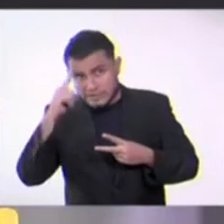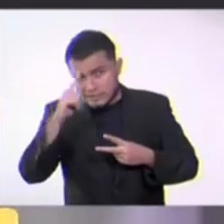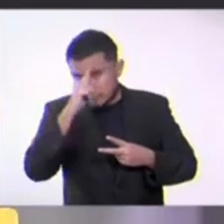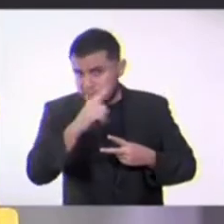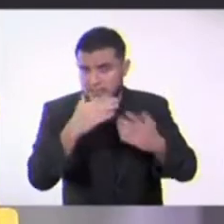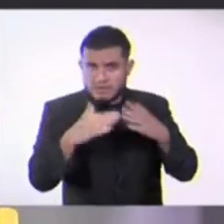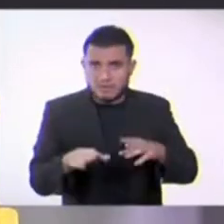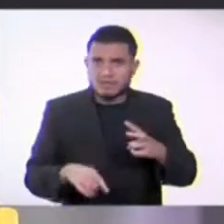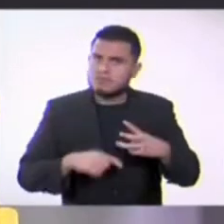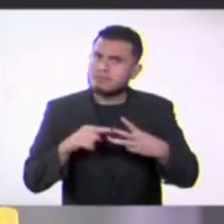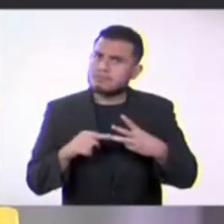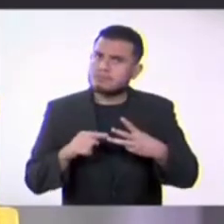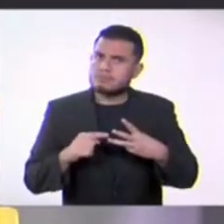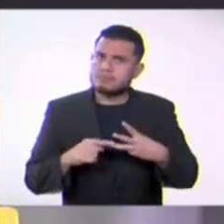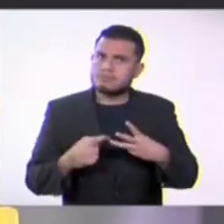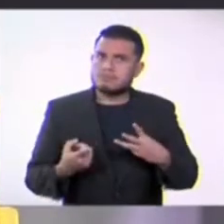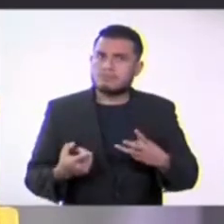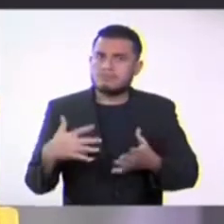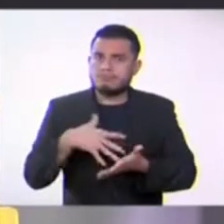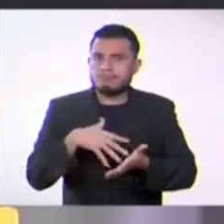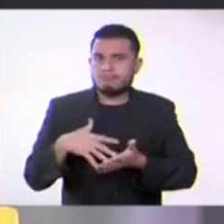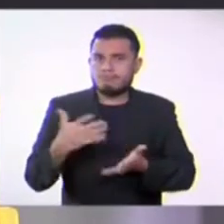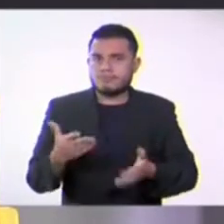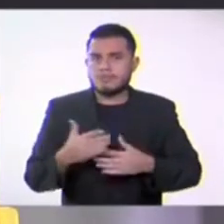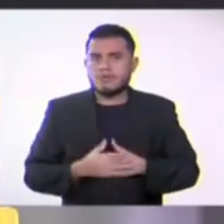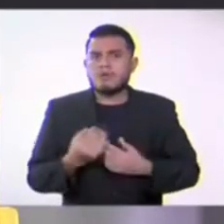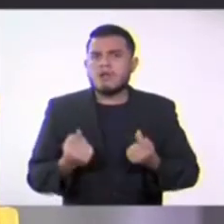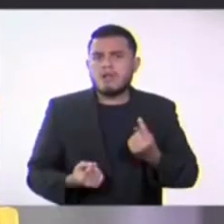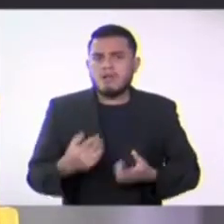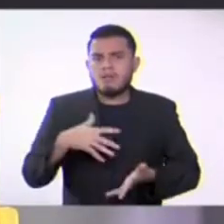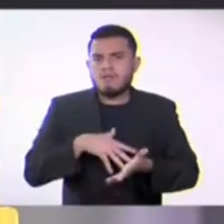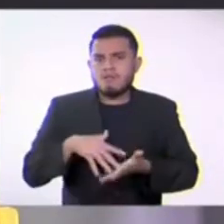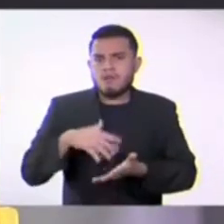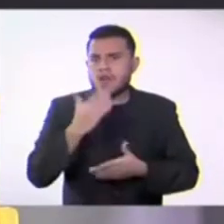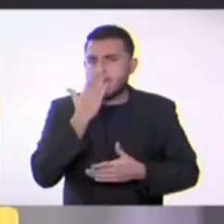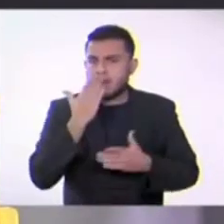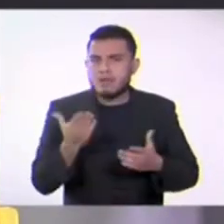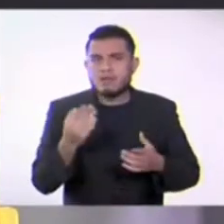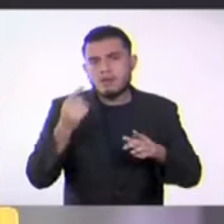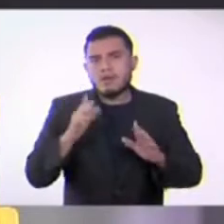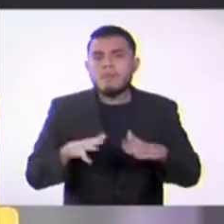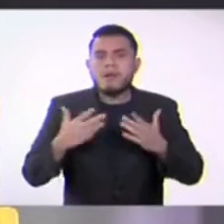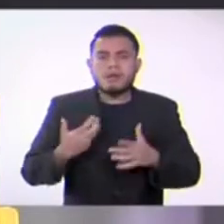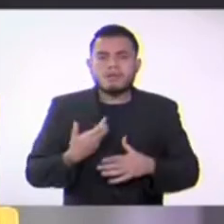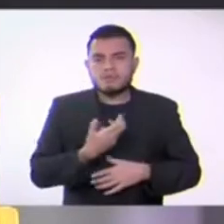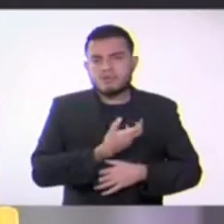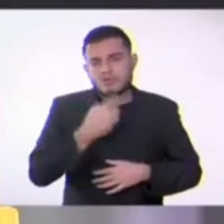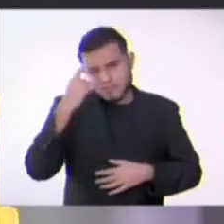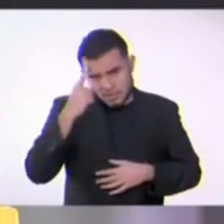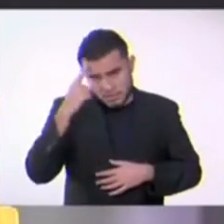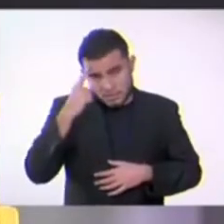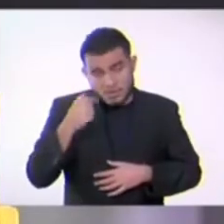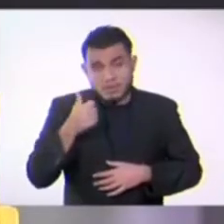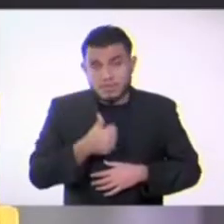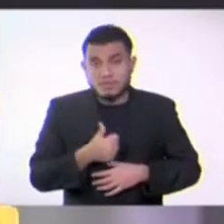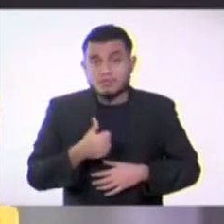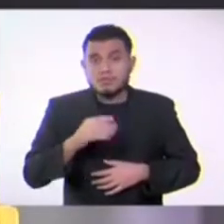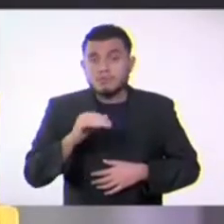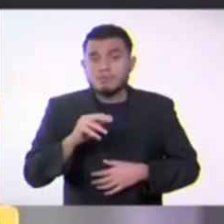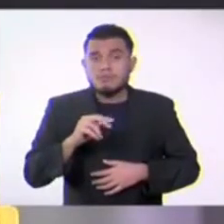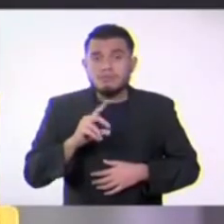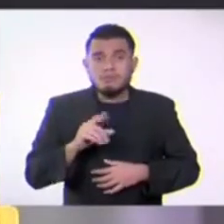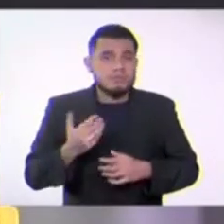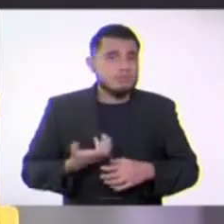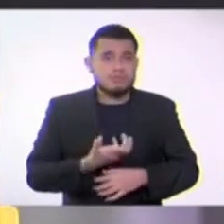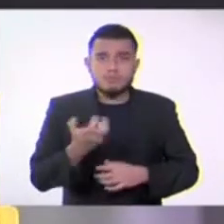por medio? ¿Y cuál es el factor étnico? Esto es para que pensemos que, como bien dice Candy, todos los